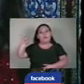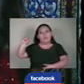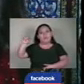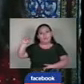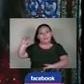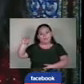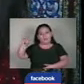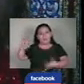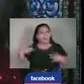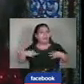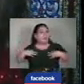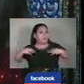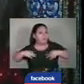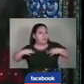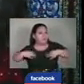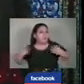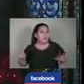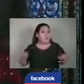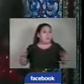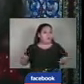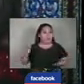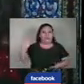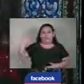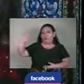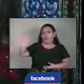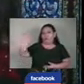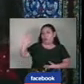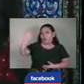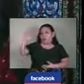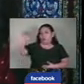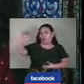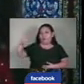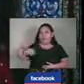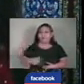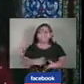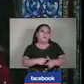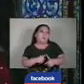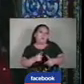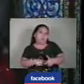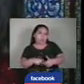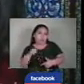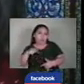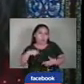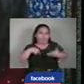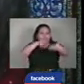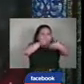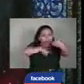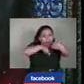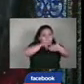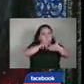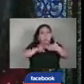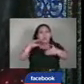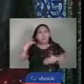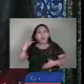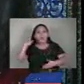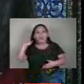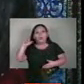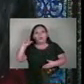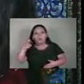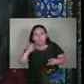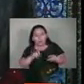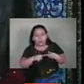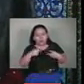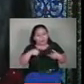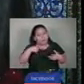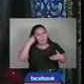vestido es bastante emblemático de Palestina. Entonces, este es hecho con acrílico, solamente acrílico, y me